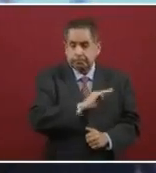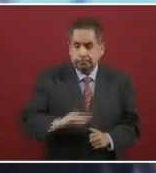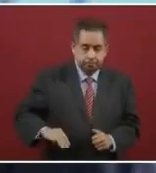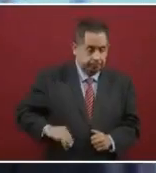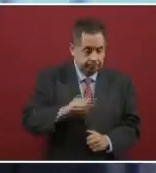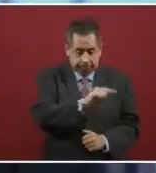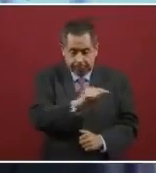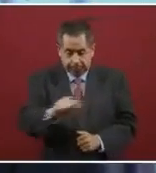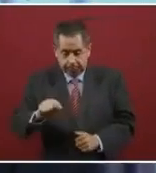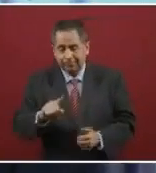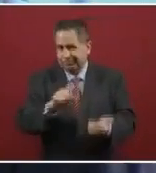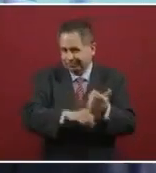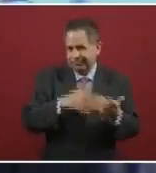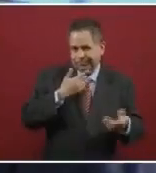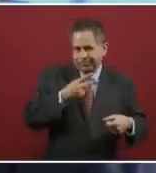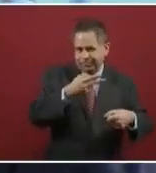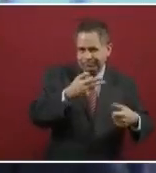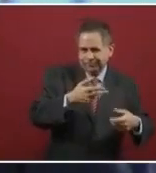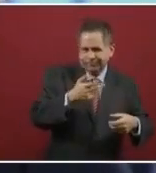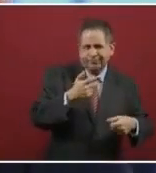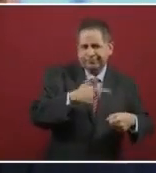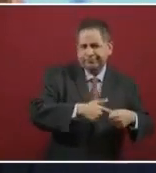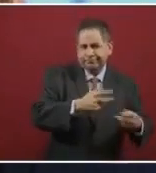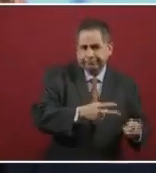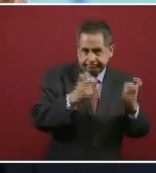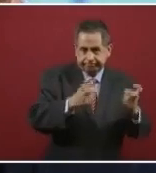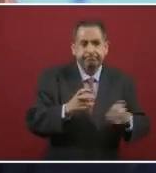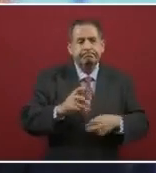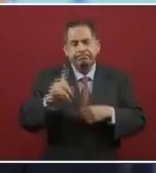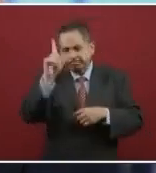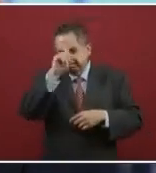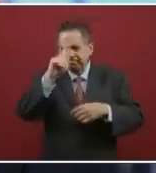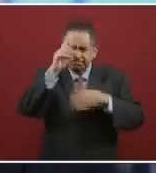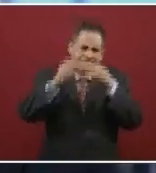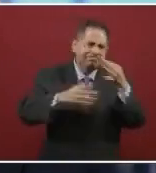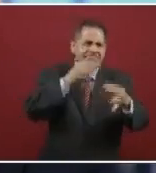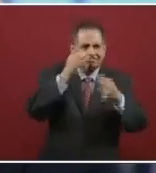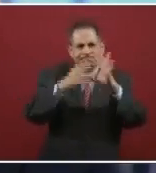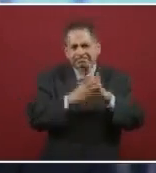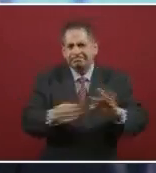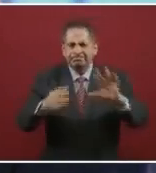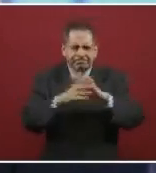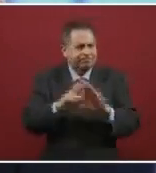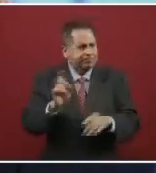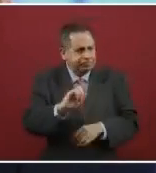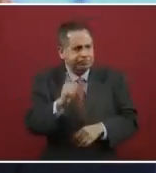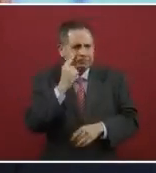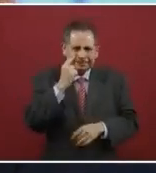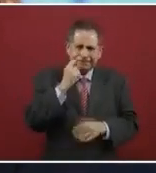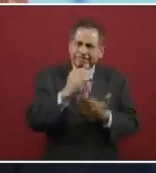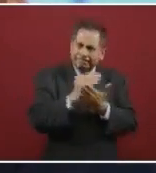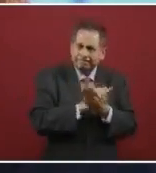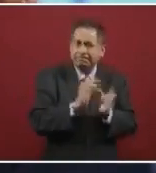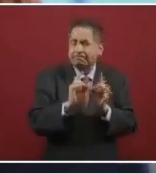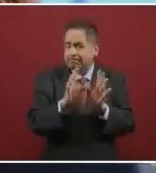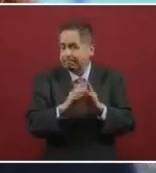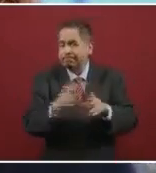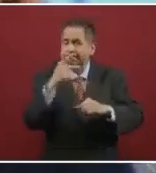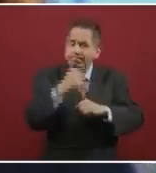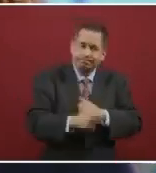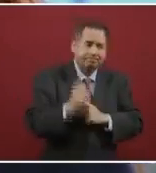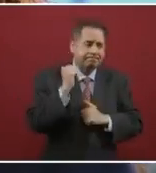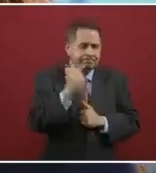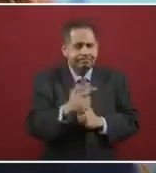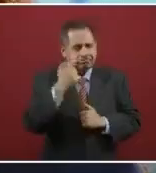identificados con la práctica de huachicoleo para promover cultura de legalidad, desincentivar esta actividad y hacer énfasis en riesgos en caso de llevarlos a